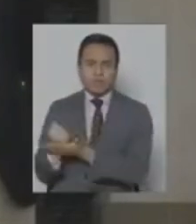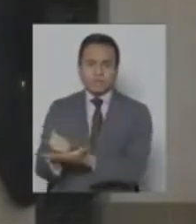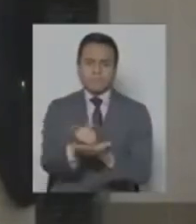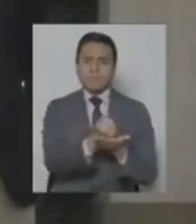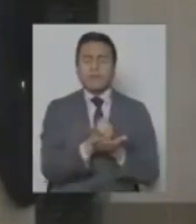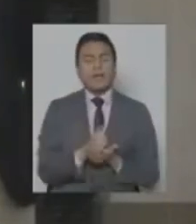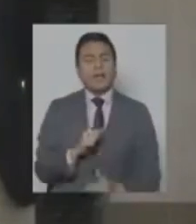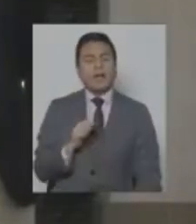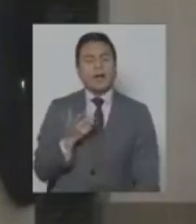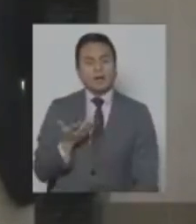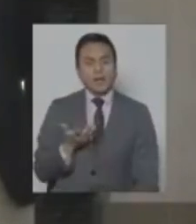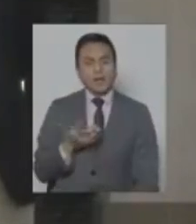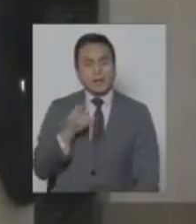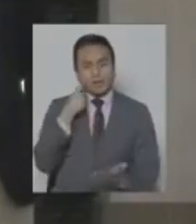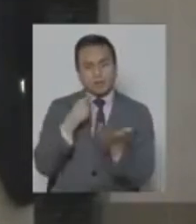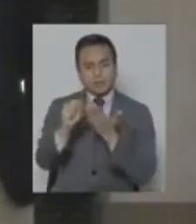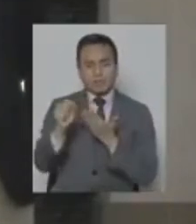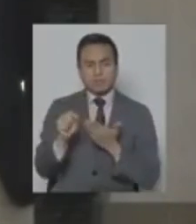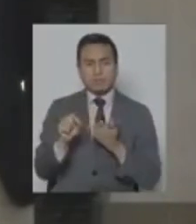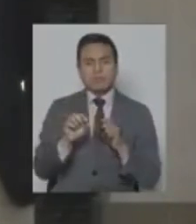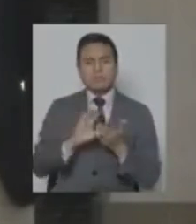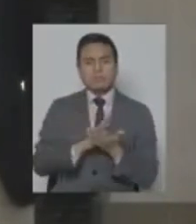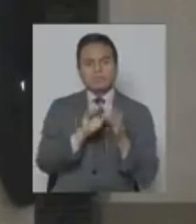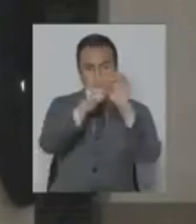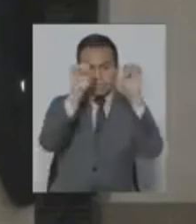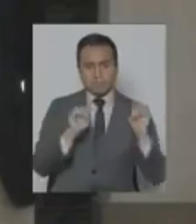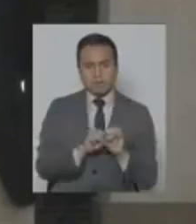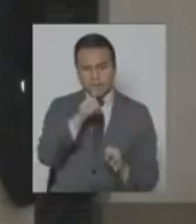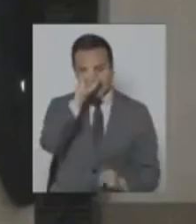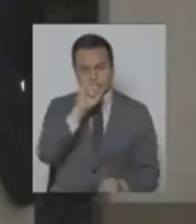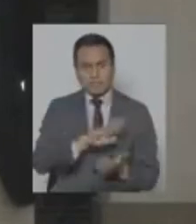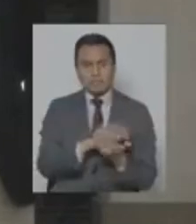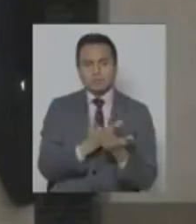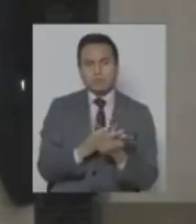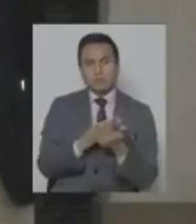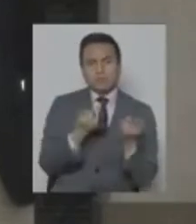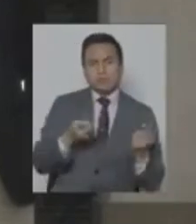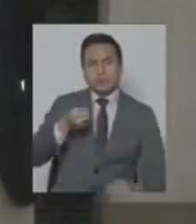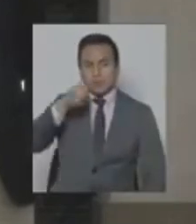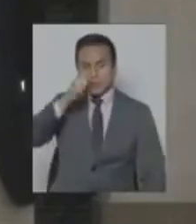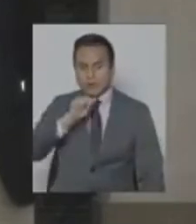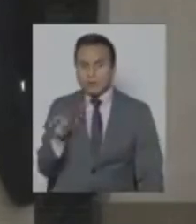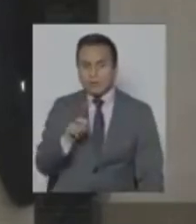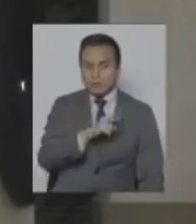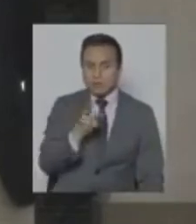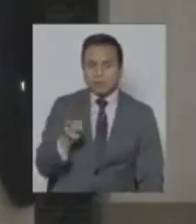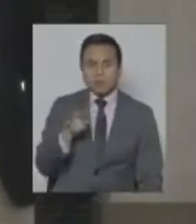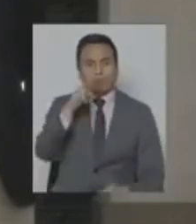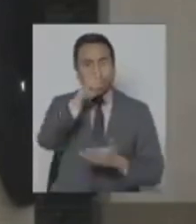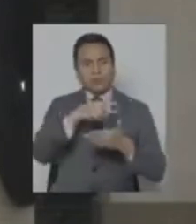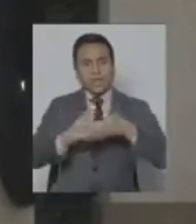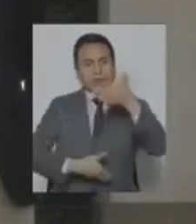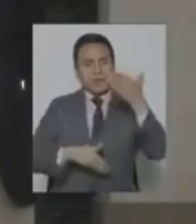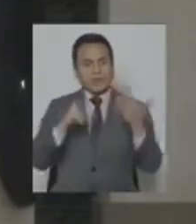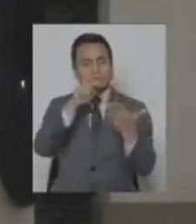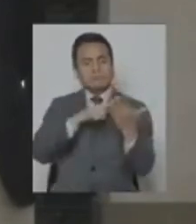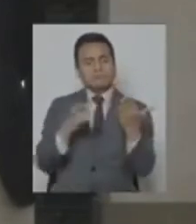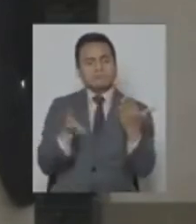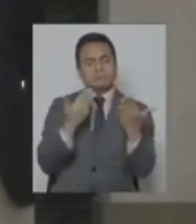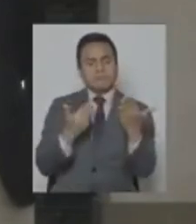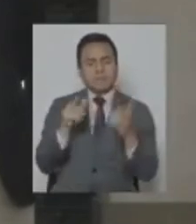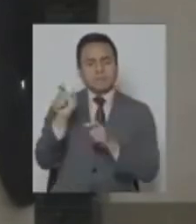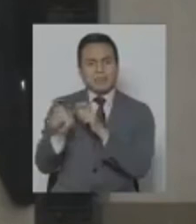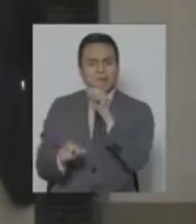reconocimiento al sistema de salud público y privado cuando leo en la prensa que los